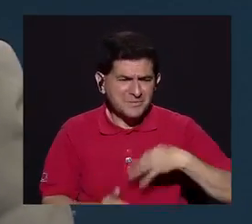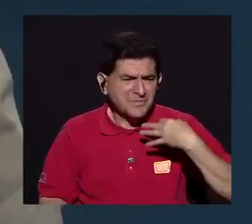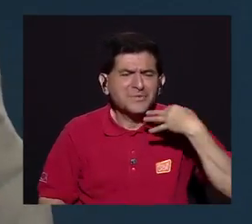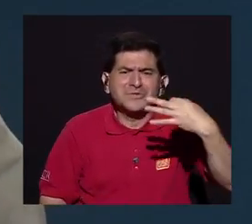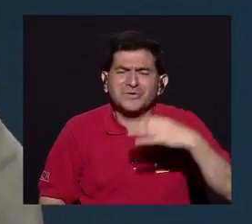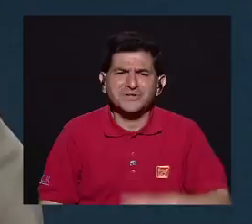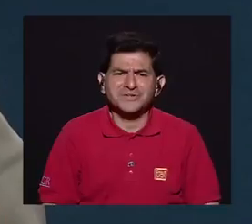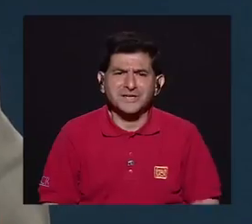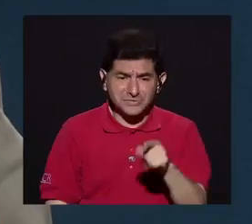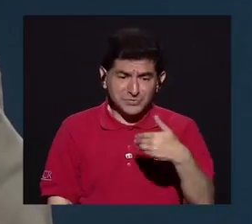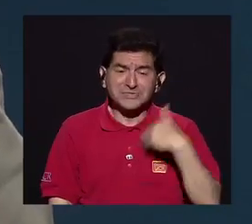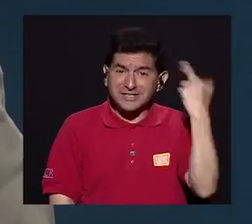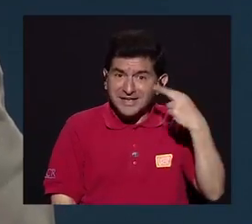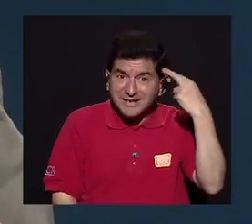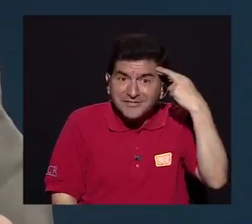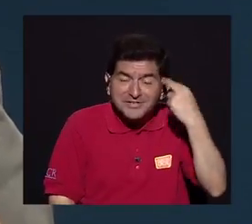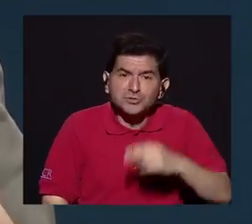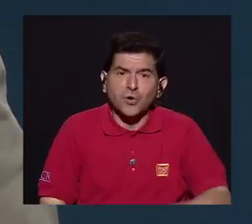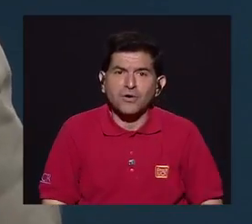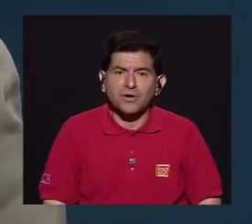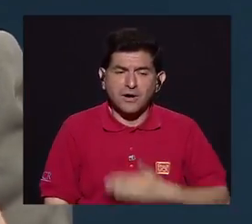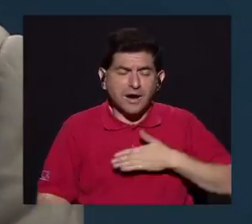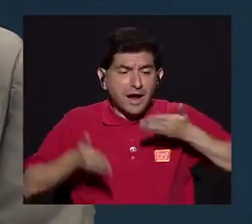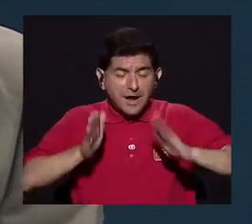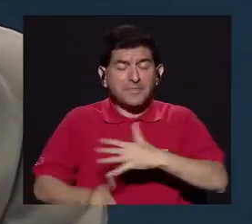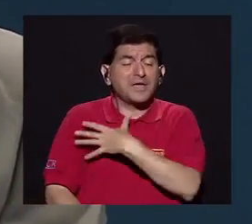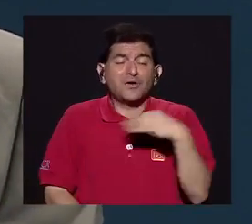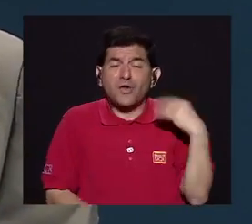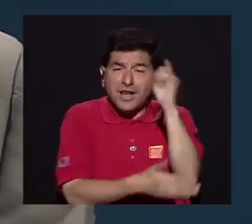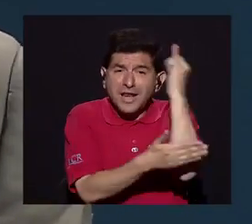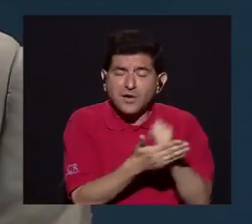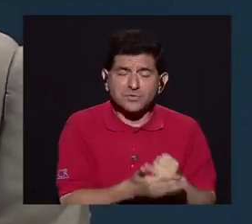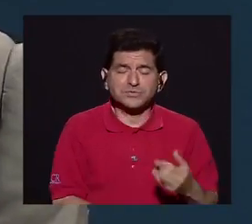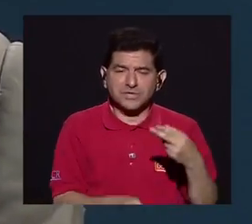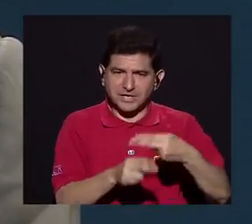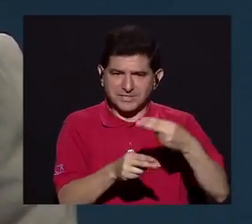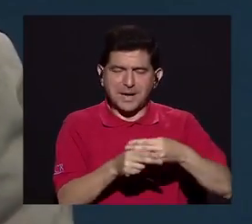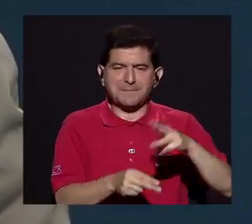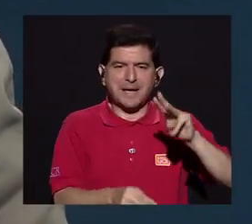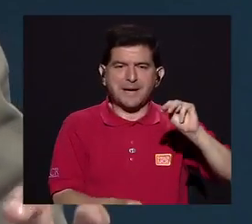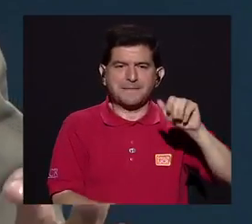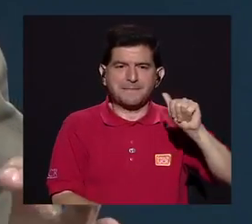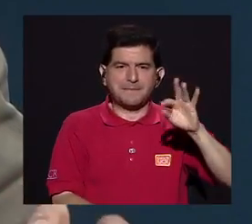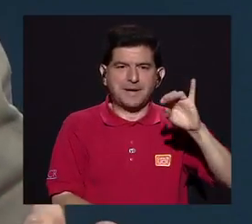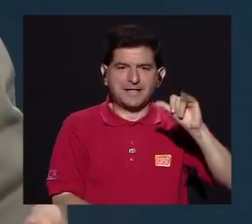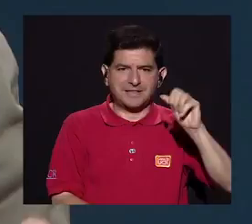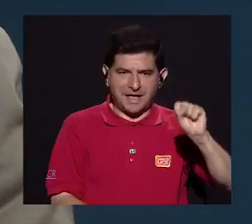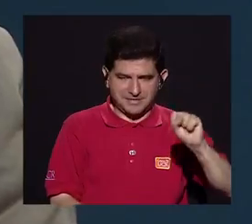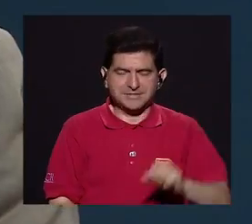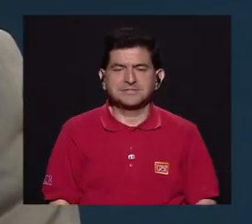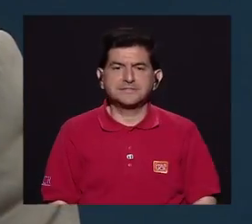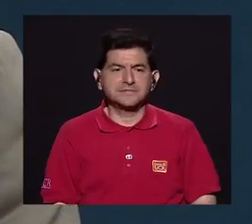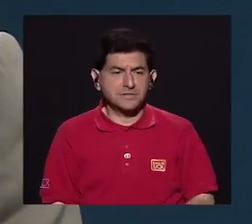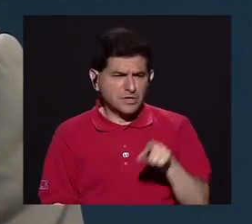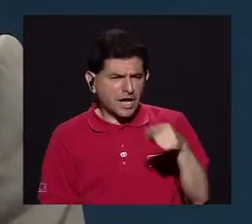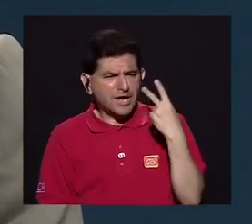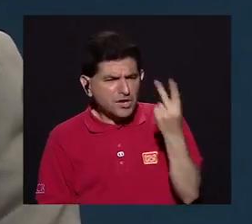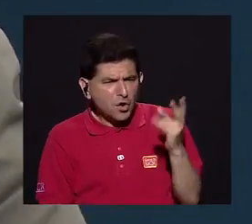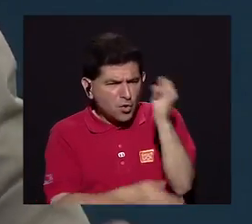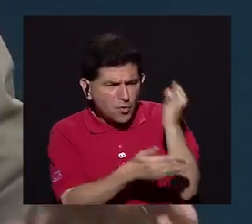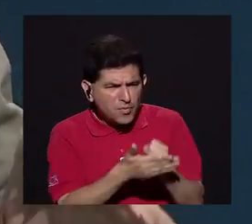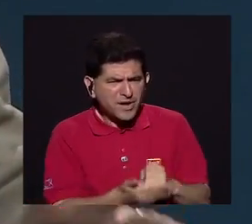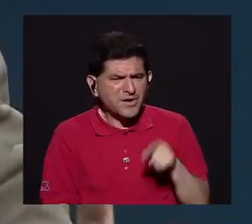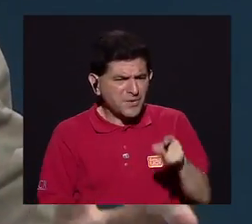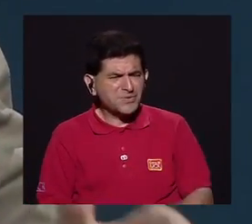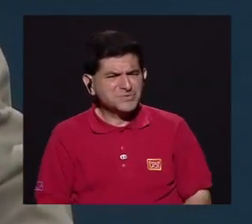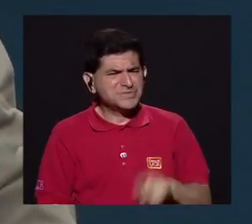cotidiana. Usted tiene toda la razón. A mi hijo le encanta dibujar, se llama, sí, Matías. Y siempre hay veces cuando lo veo dibujando, le digo,